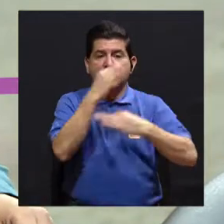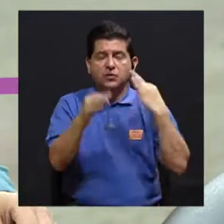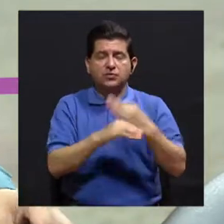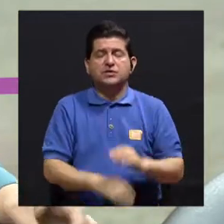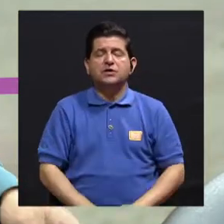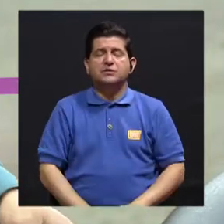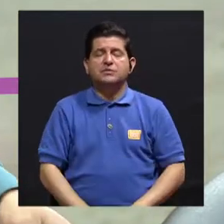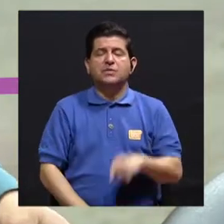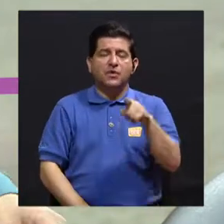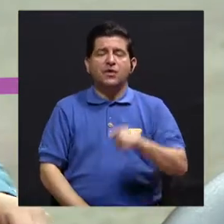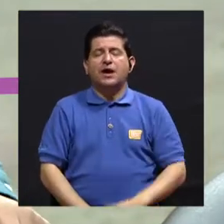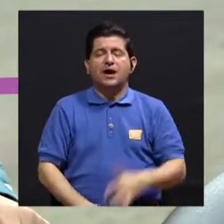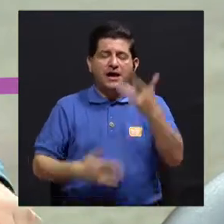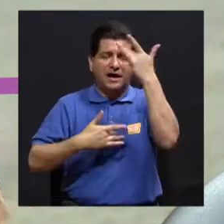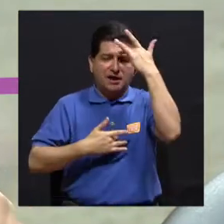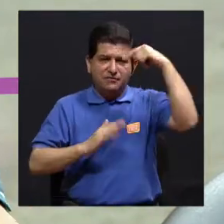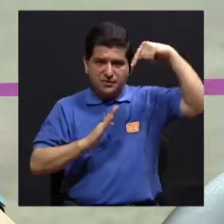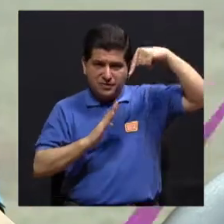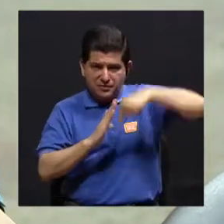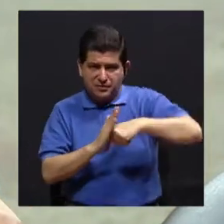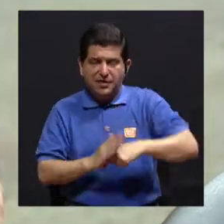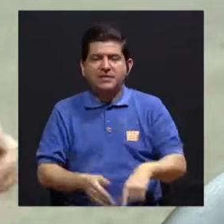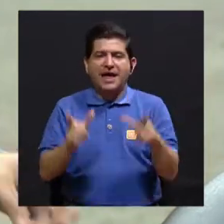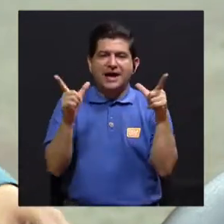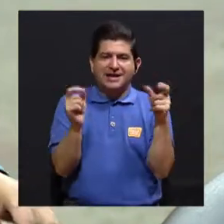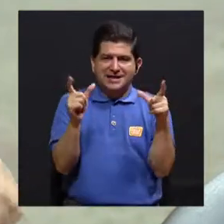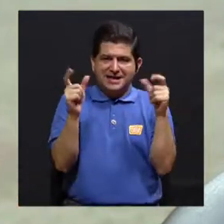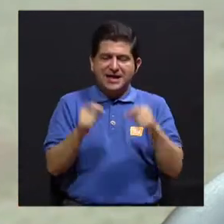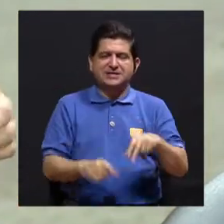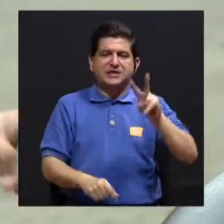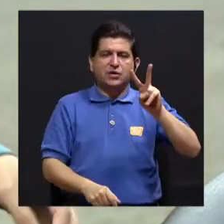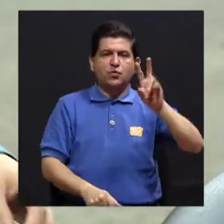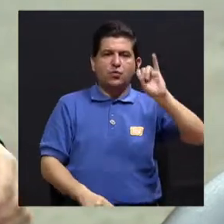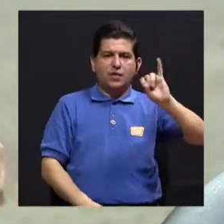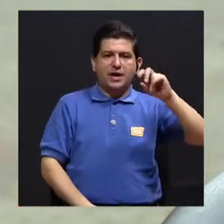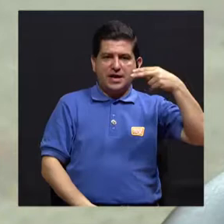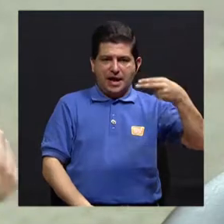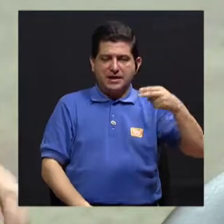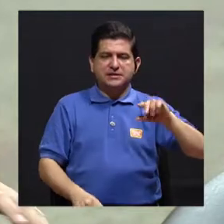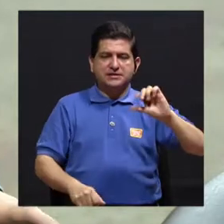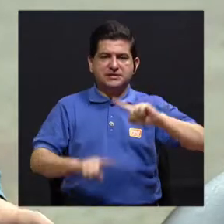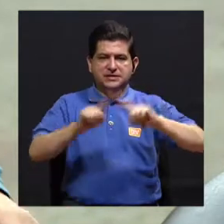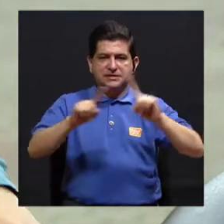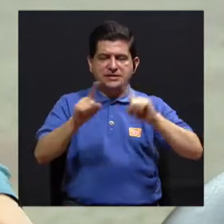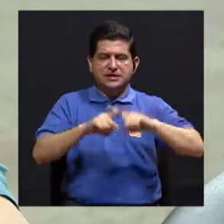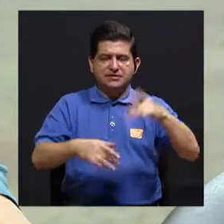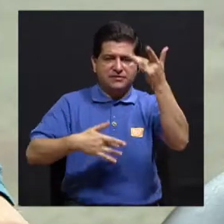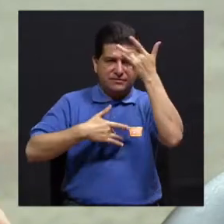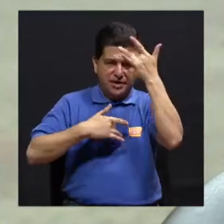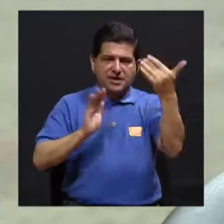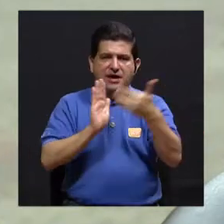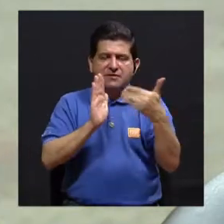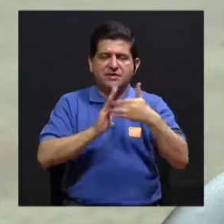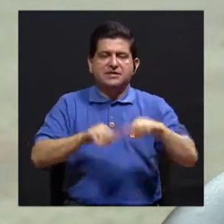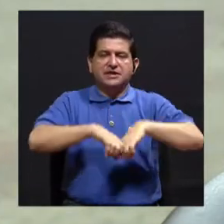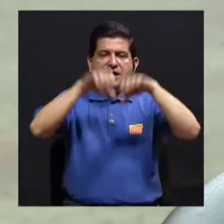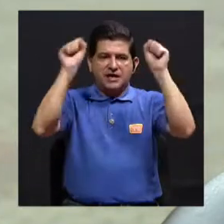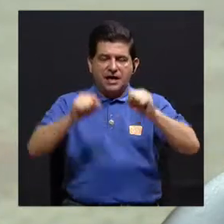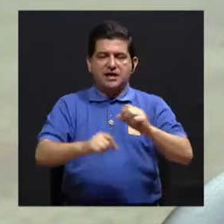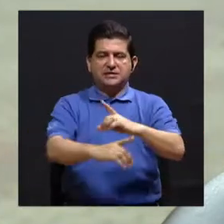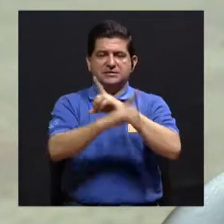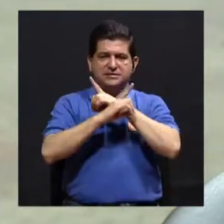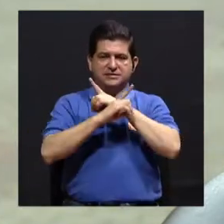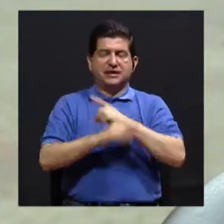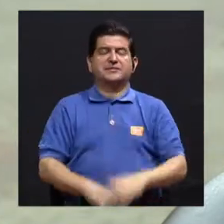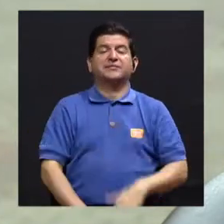algún tipo de inmunosupresión o enfermedad de fondo, ya sea cáncer, VIH, algunas otras enfermedades que vayan a afectar el sistema